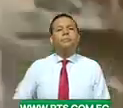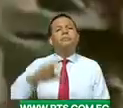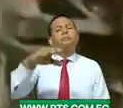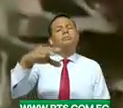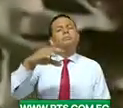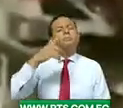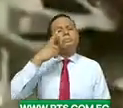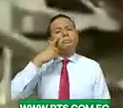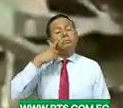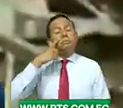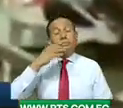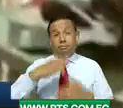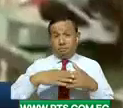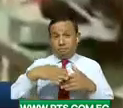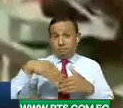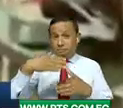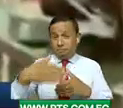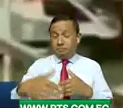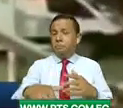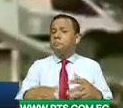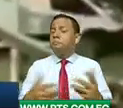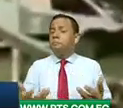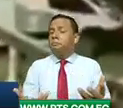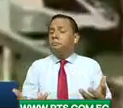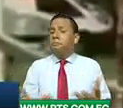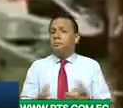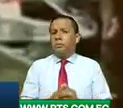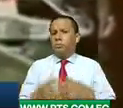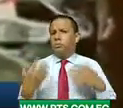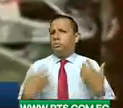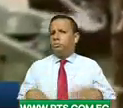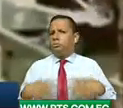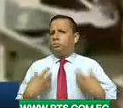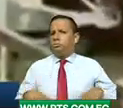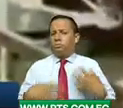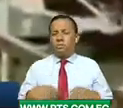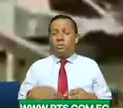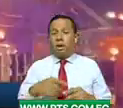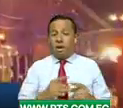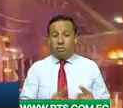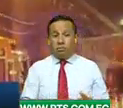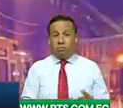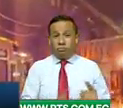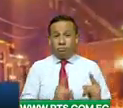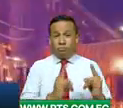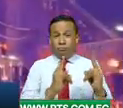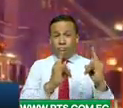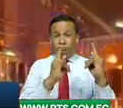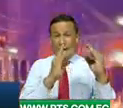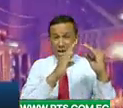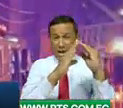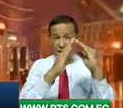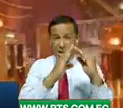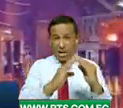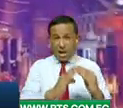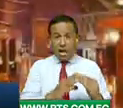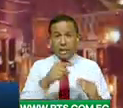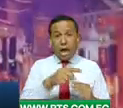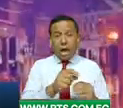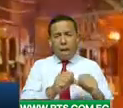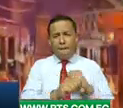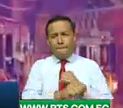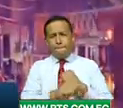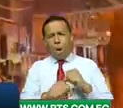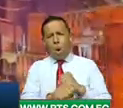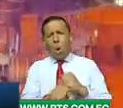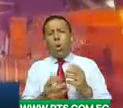Atentos, amigos, porque más adelante les contaremos sobre la explosión en un bloque de departamentos que dejó varios heridos en